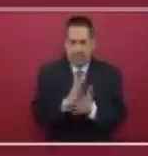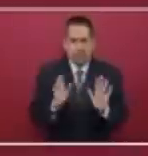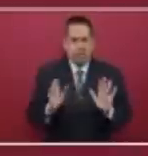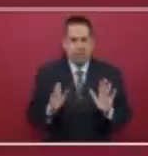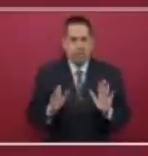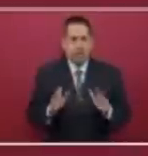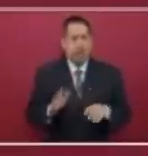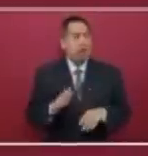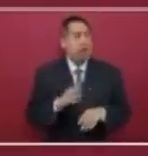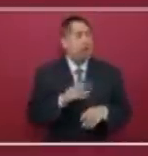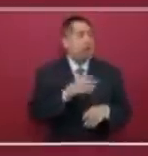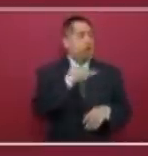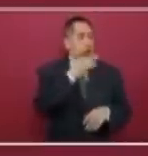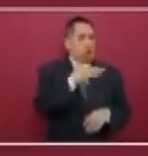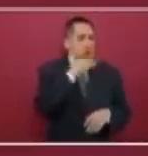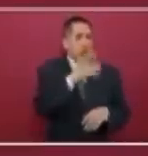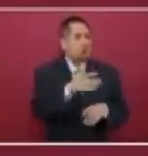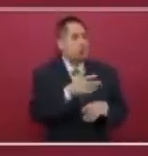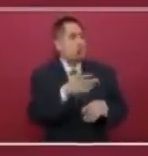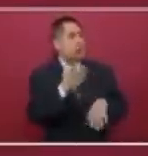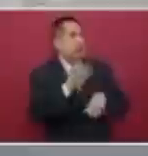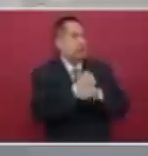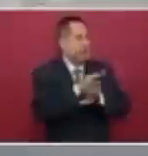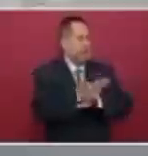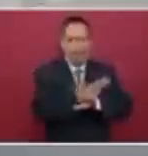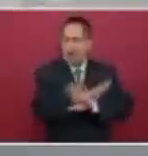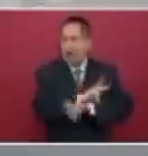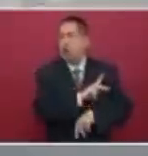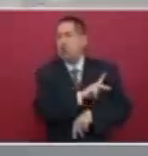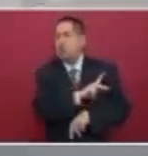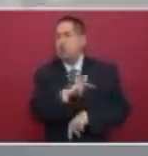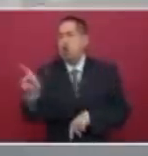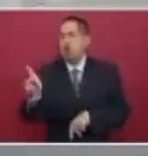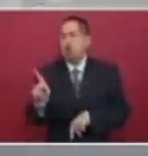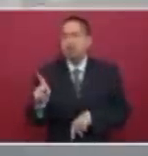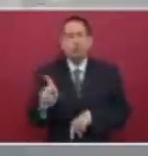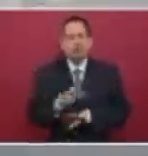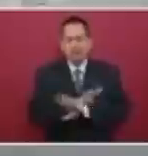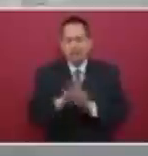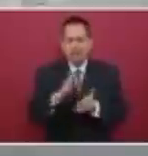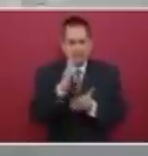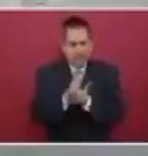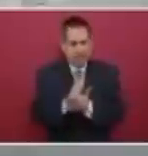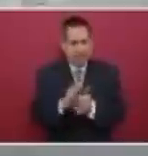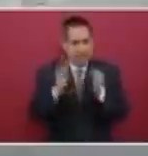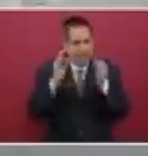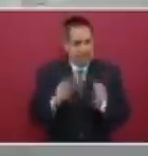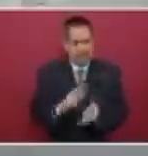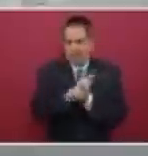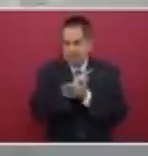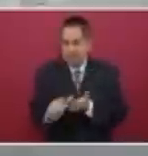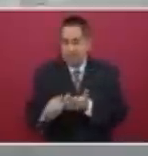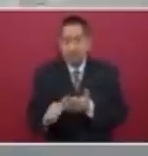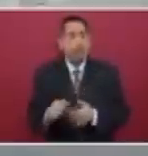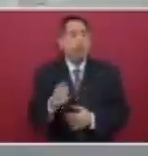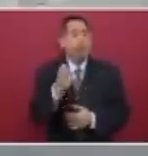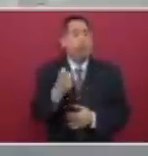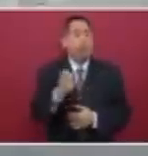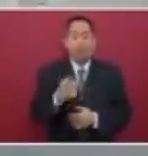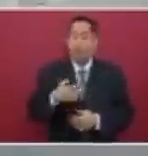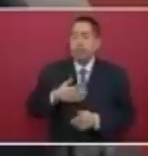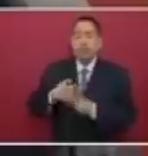se termina la impunidad pero parejo por eso iniciamos en el